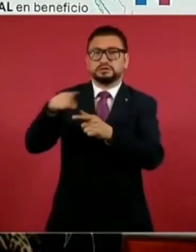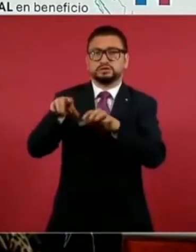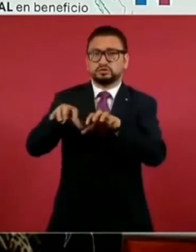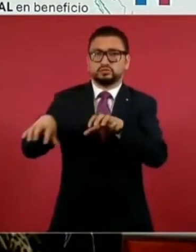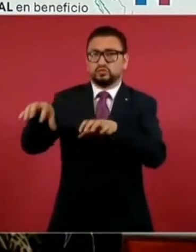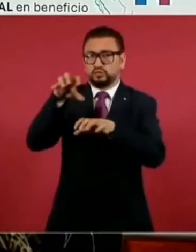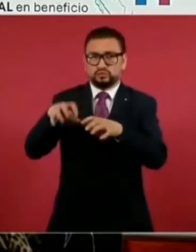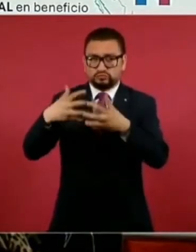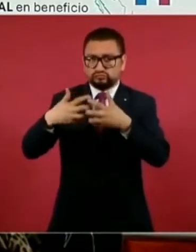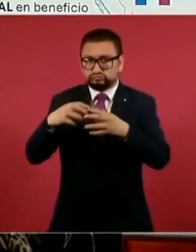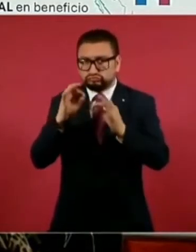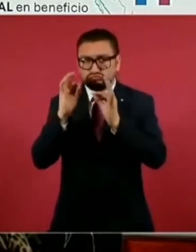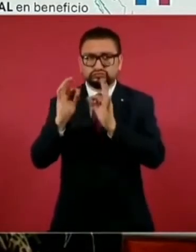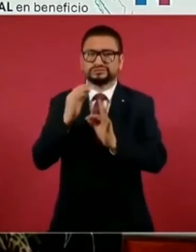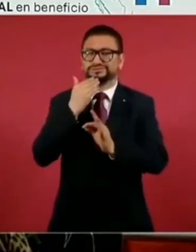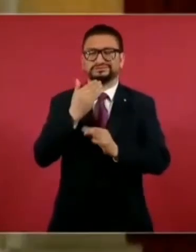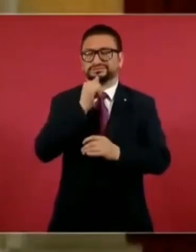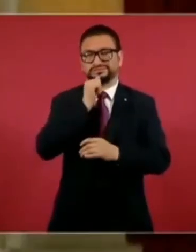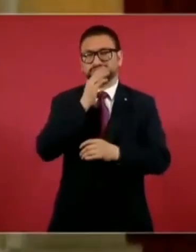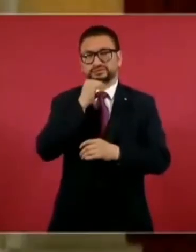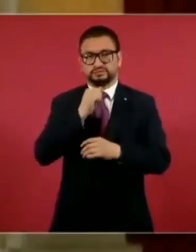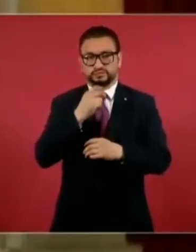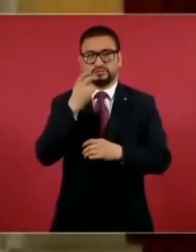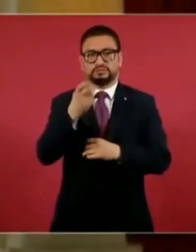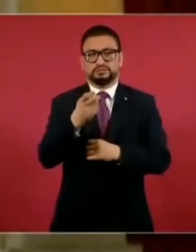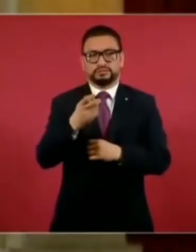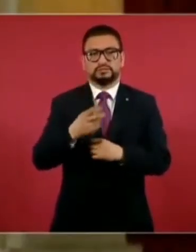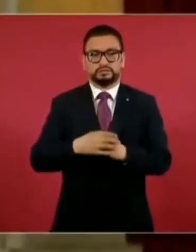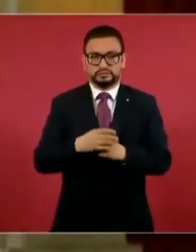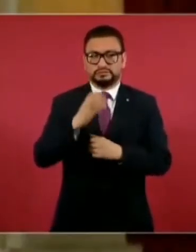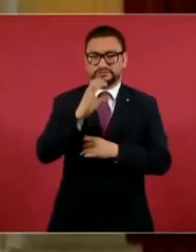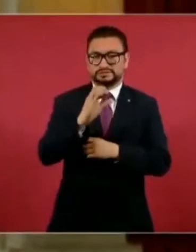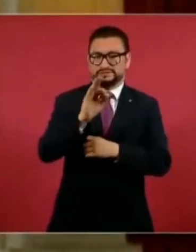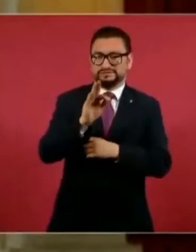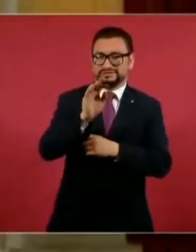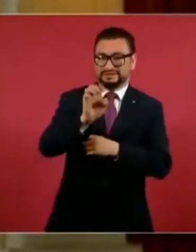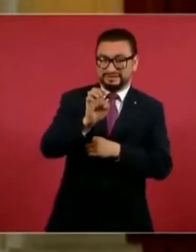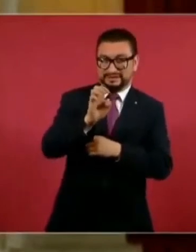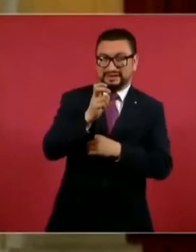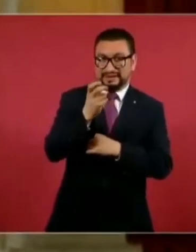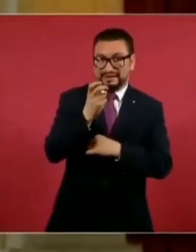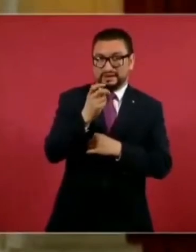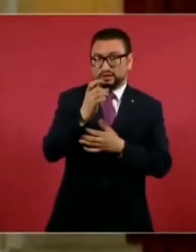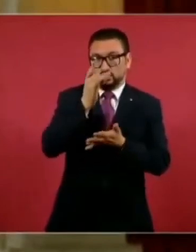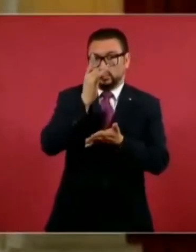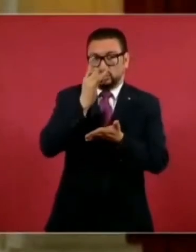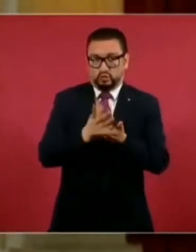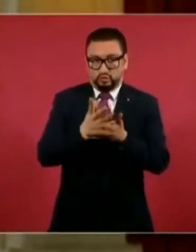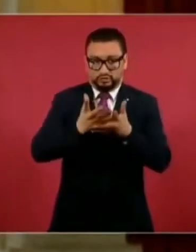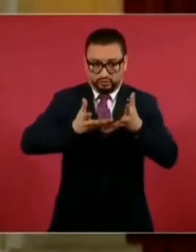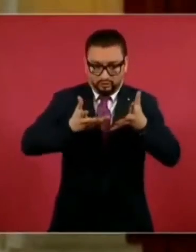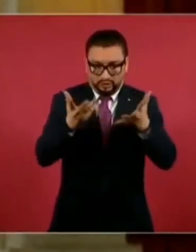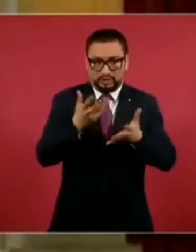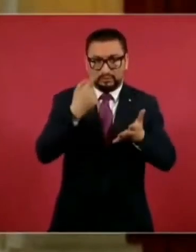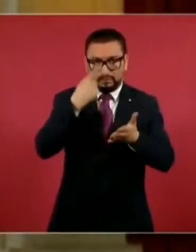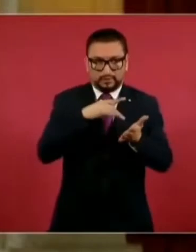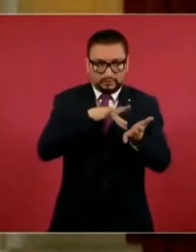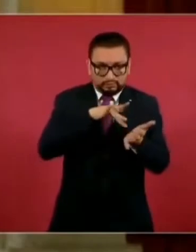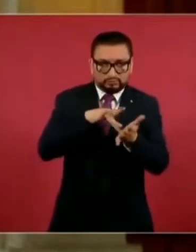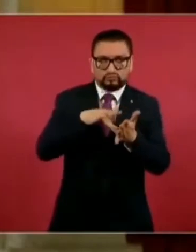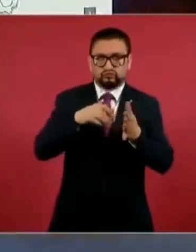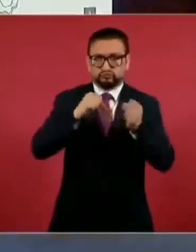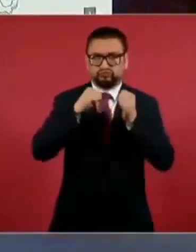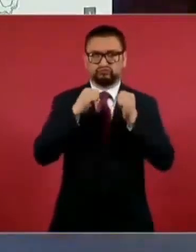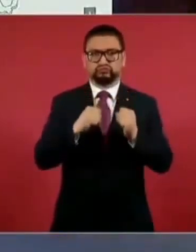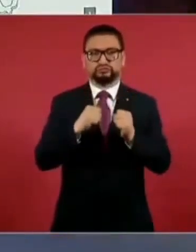óptimo de eficiencia. En ese escenario, CFE es la única que brinda las actividades de respaldo y